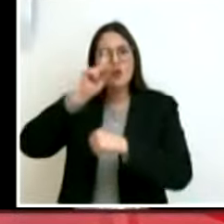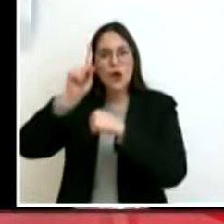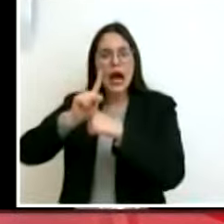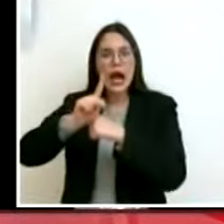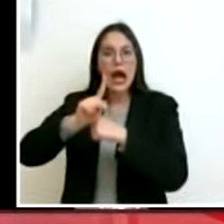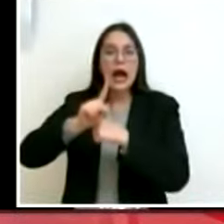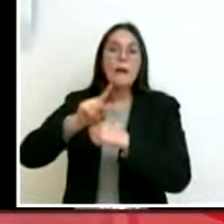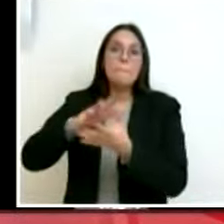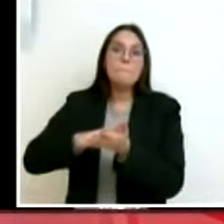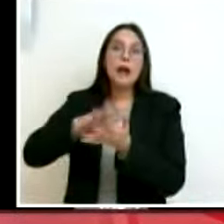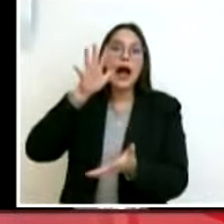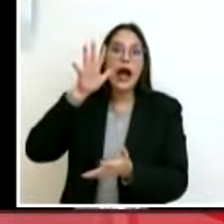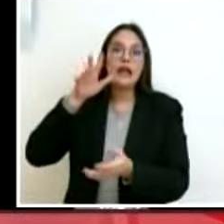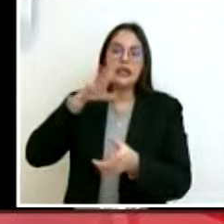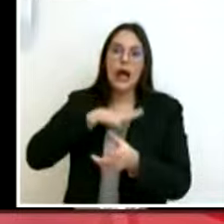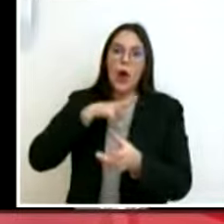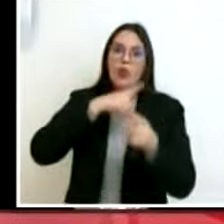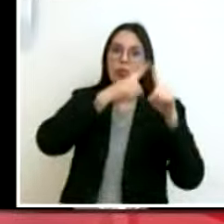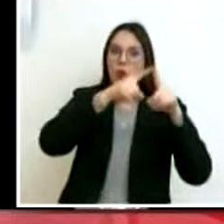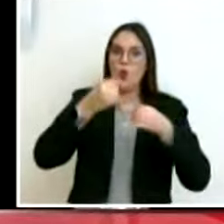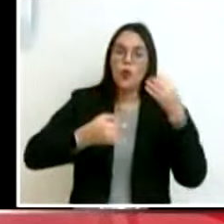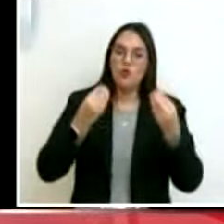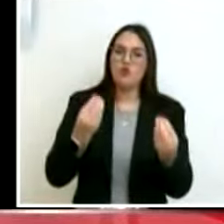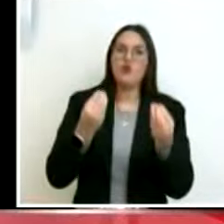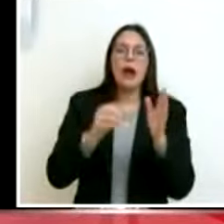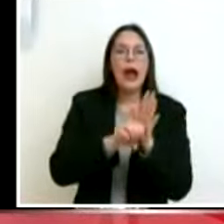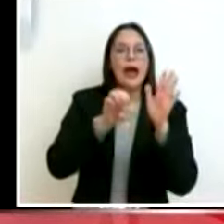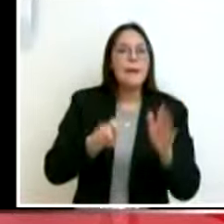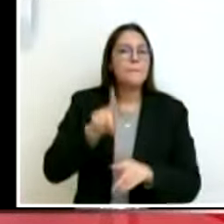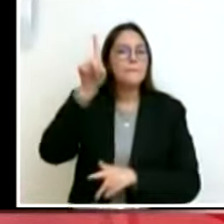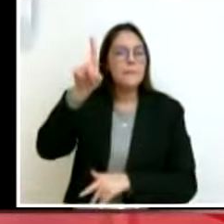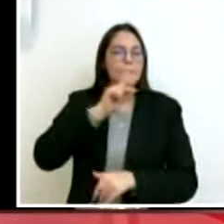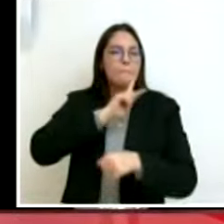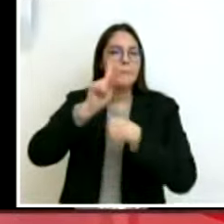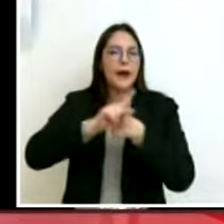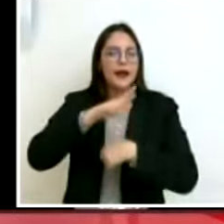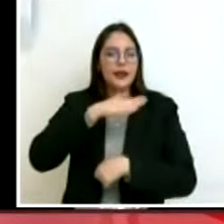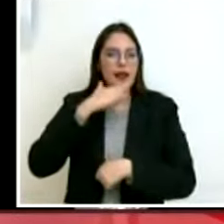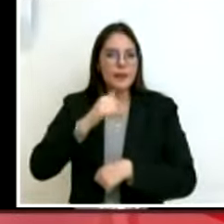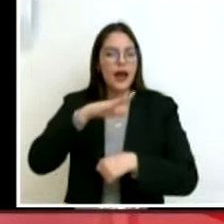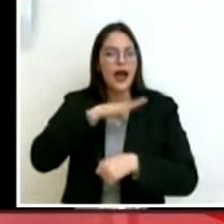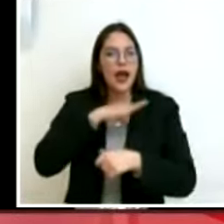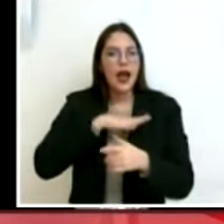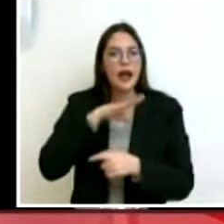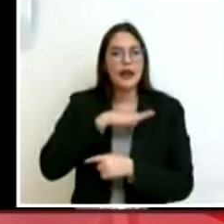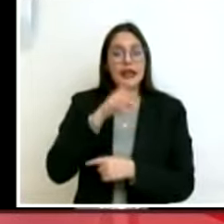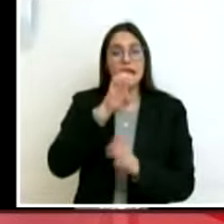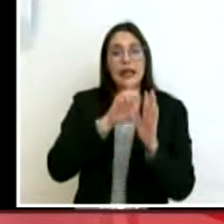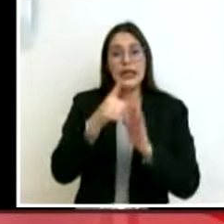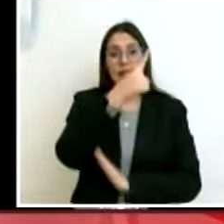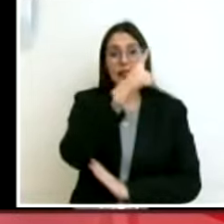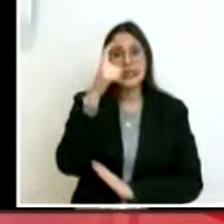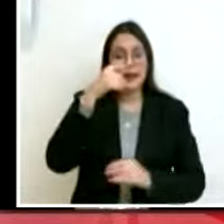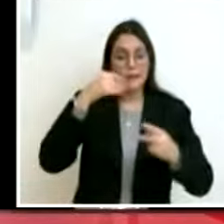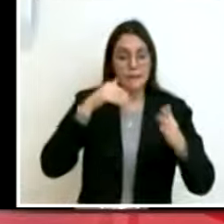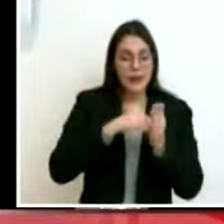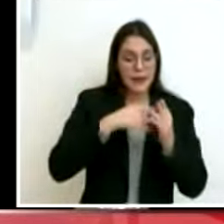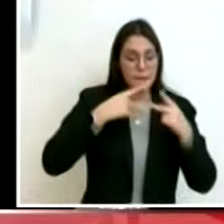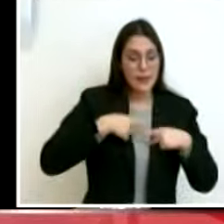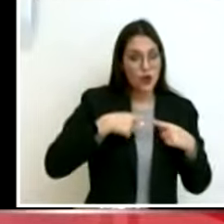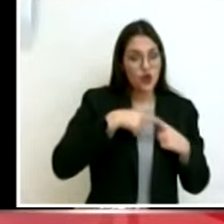Por decirlo así, en Alemania hay 24 por cada 100,000 habitantes.